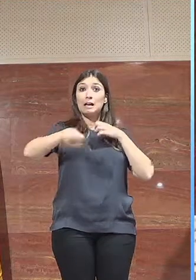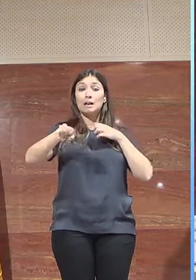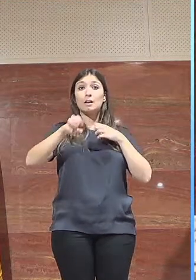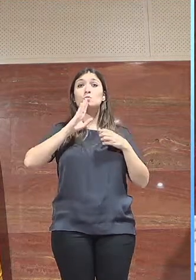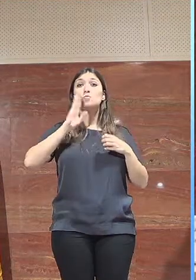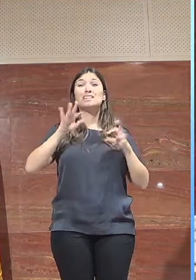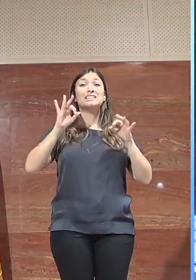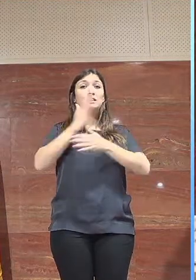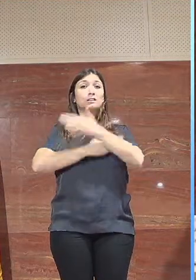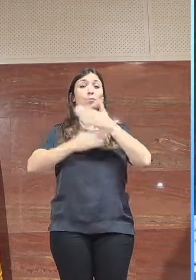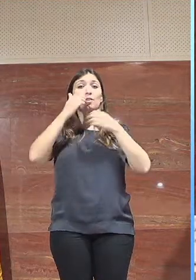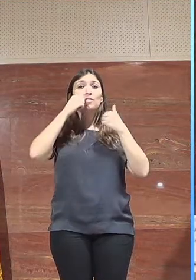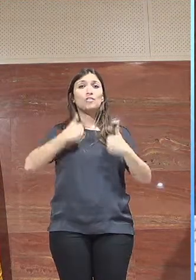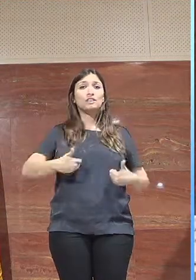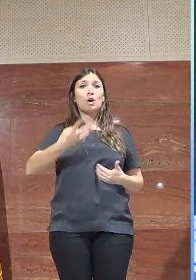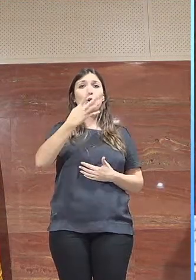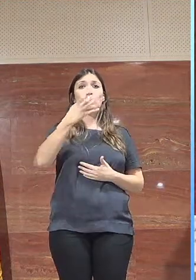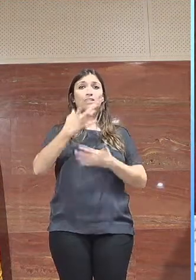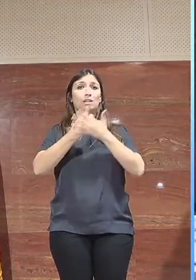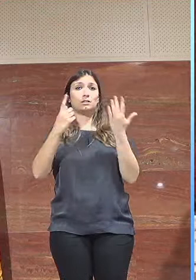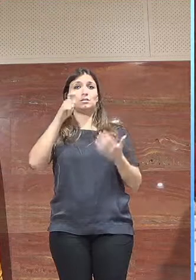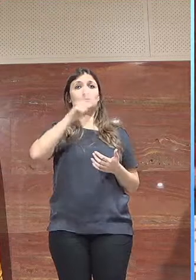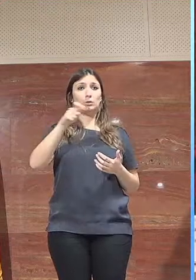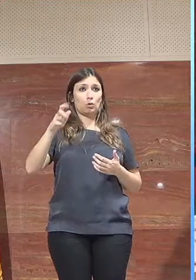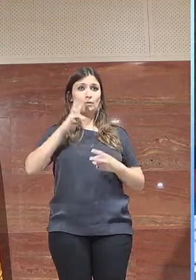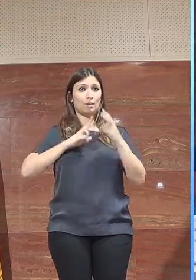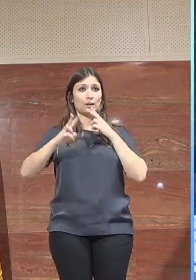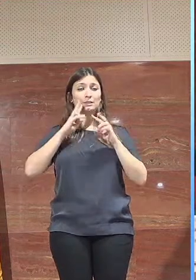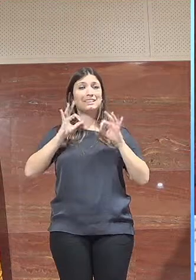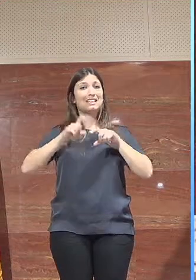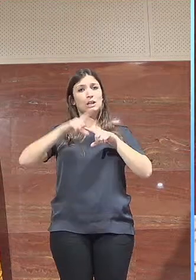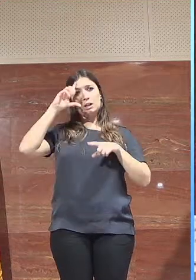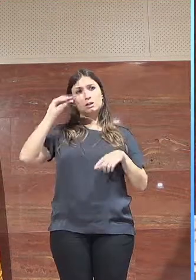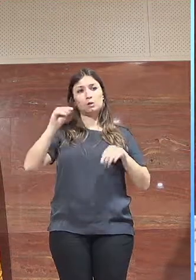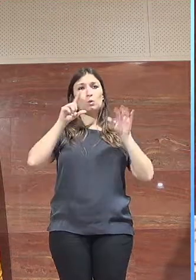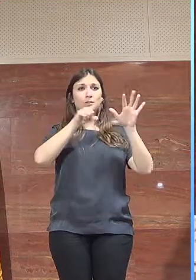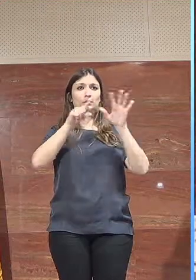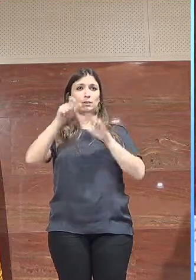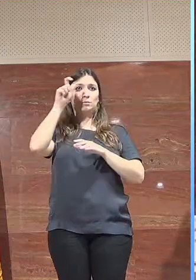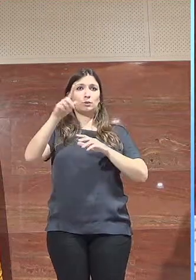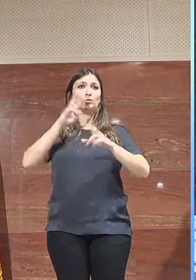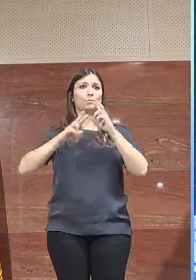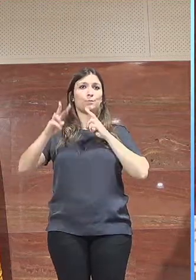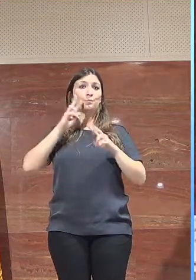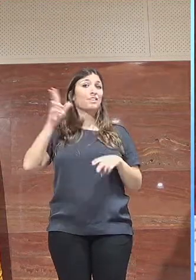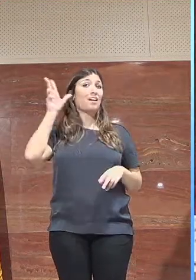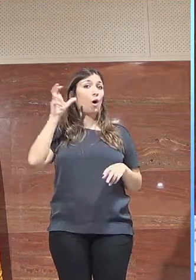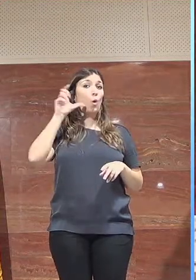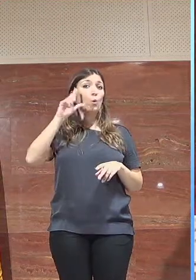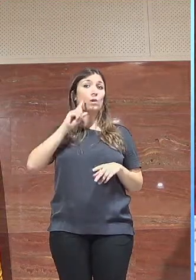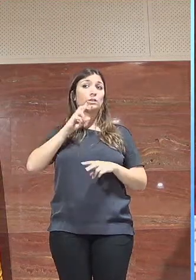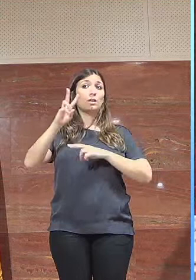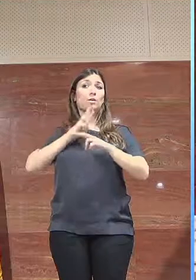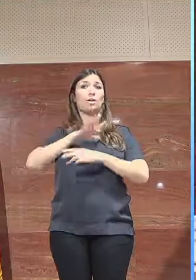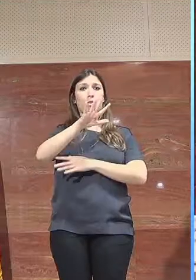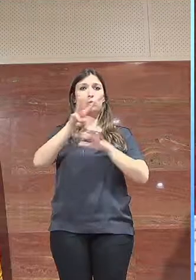referidos a discapacidad física, nos han contestado 416 personas, en discapacidad intelectual 66 y discapacidad auditiva 58,